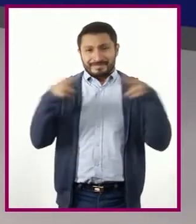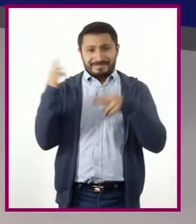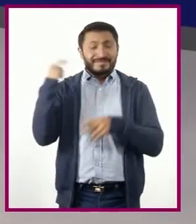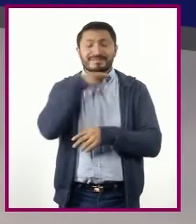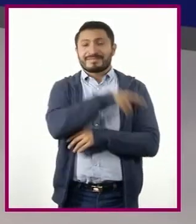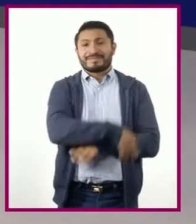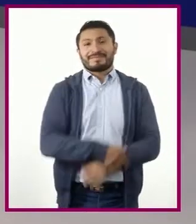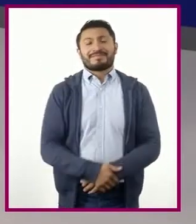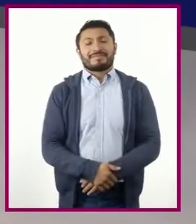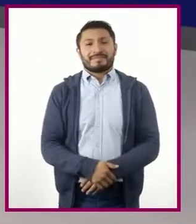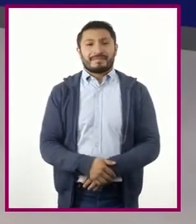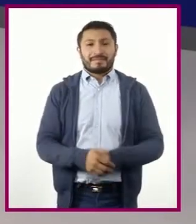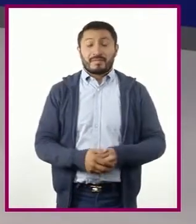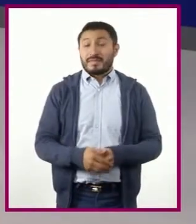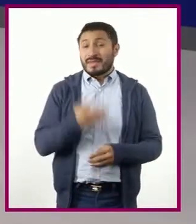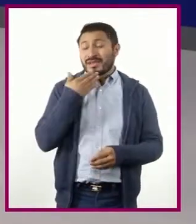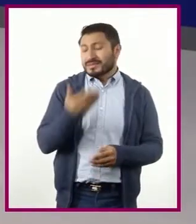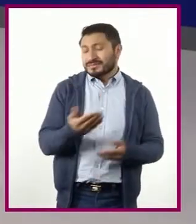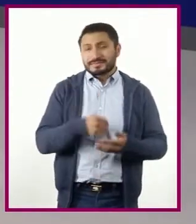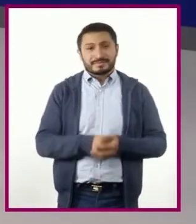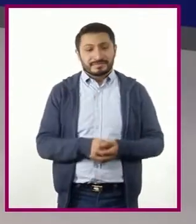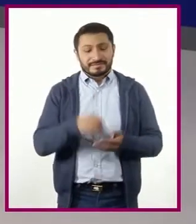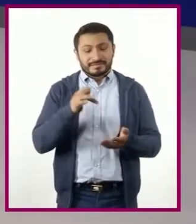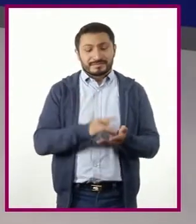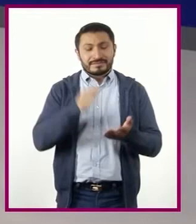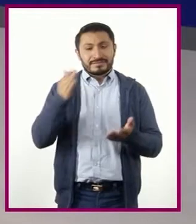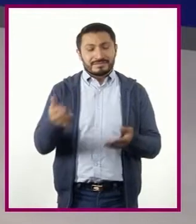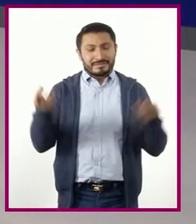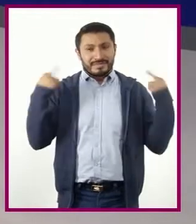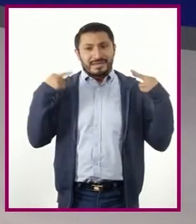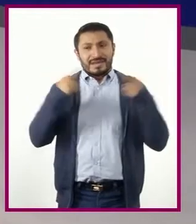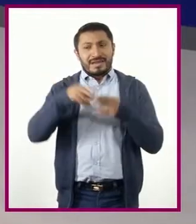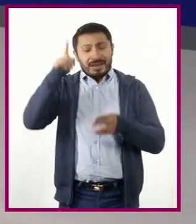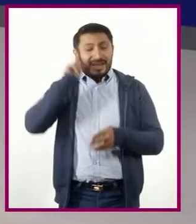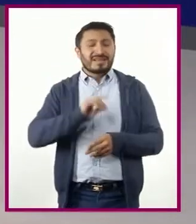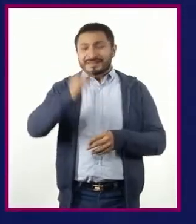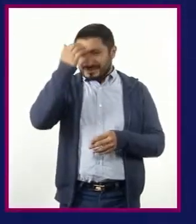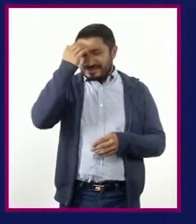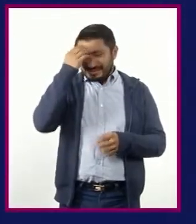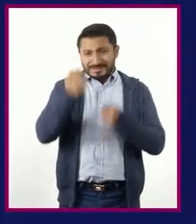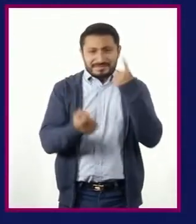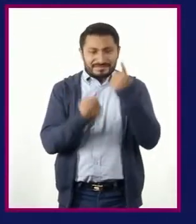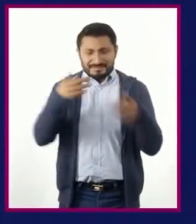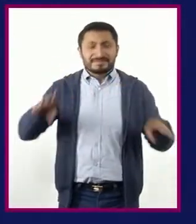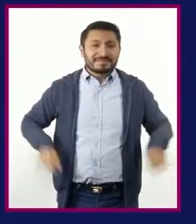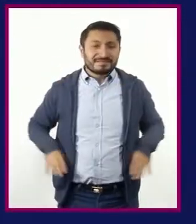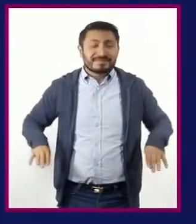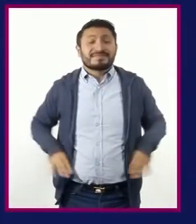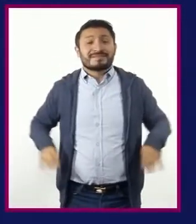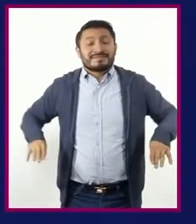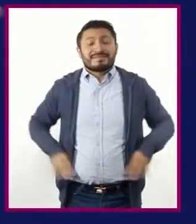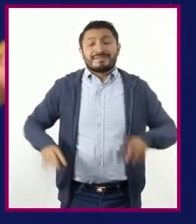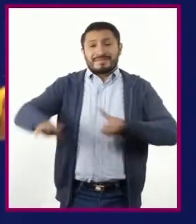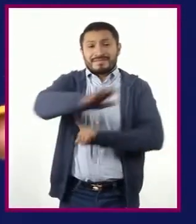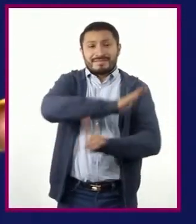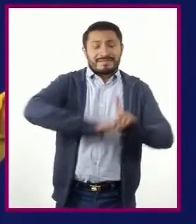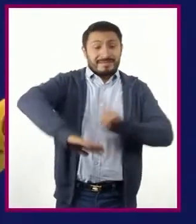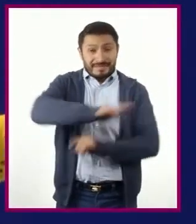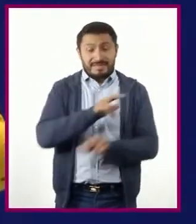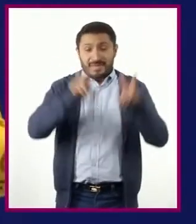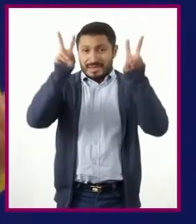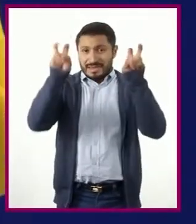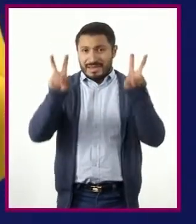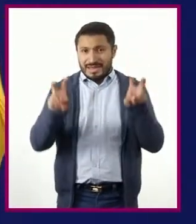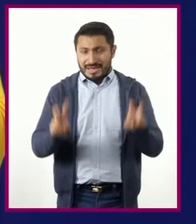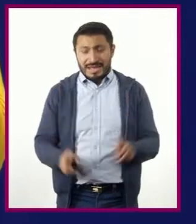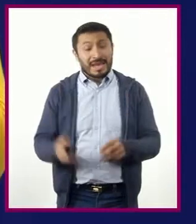pronto. Bien, gracias a la profesora ya conocemos algunas características del contexto y de los temas que